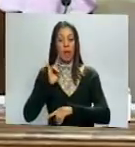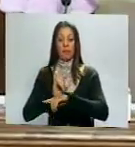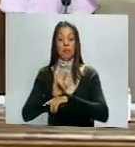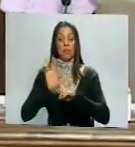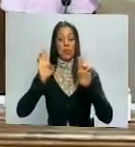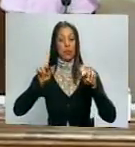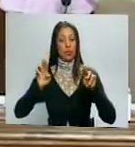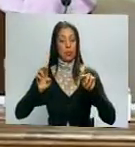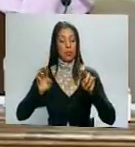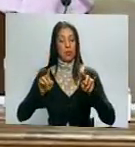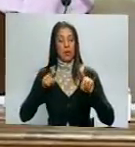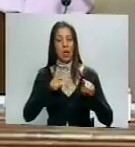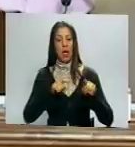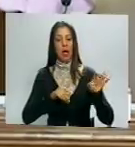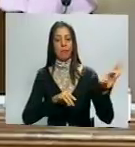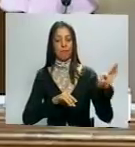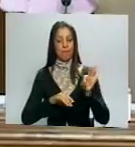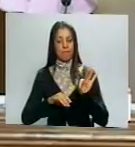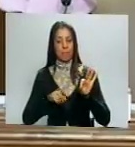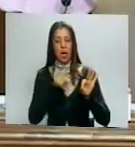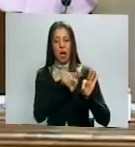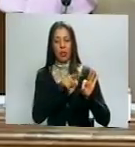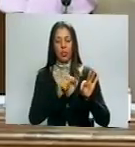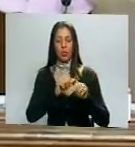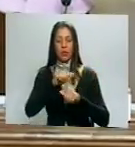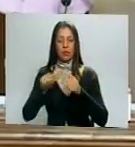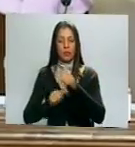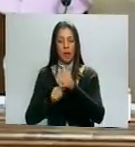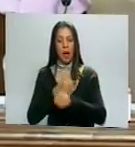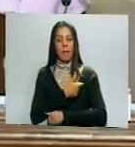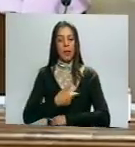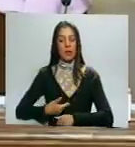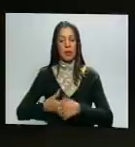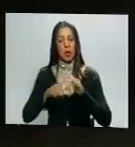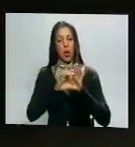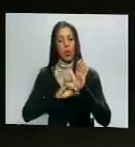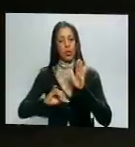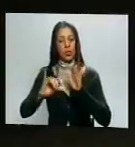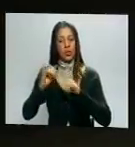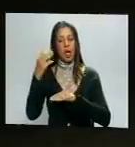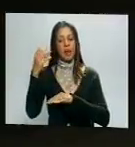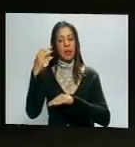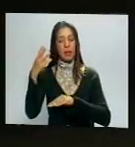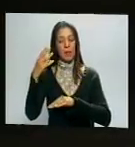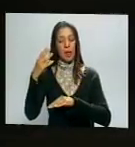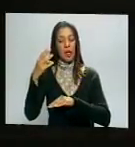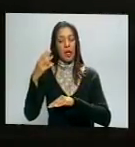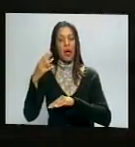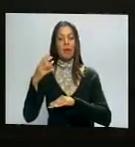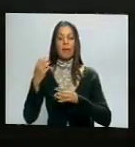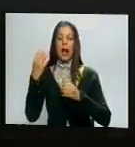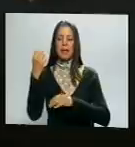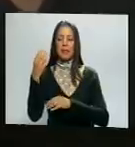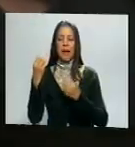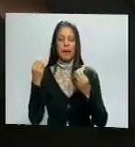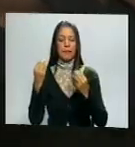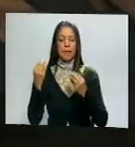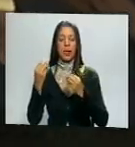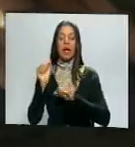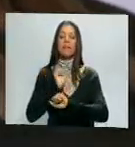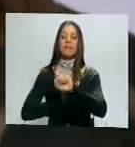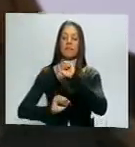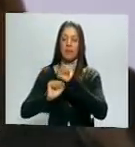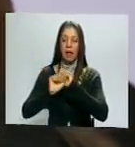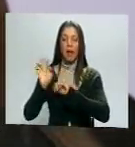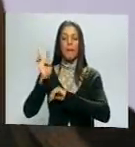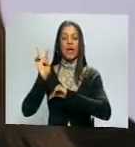que la eligió para esta Asamblea Plenipotenciaria, Magna Asamblea, que defiende a la República Bolivariana